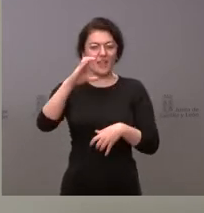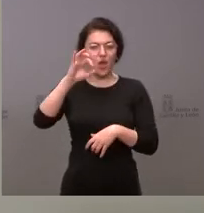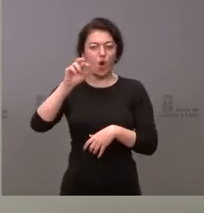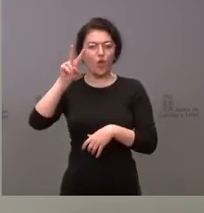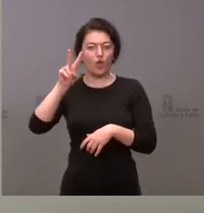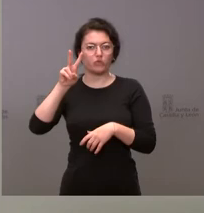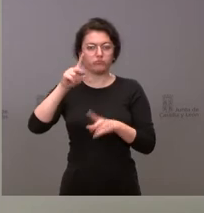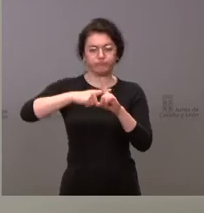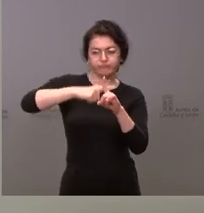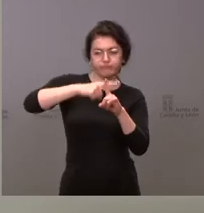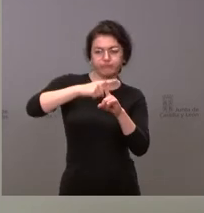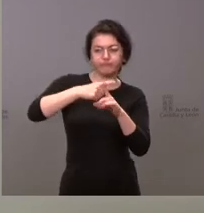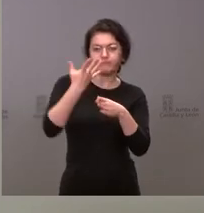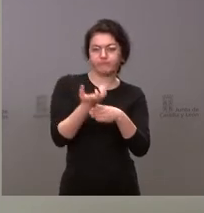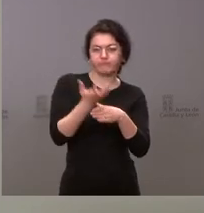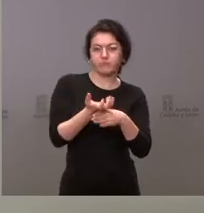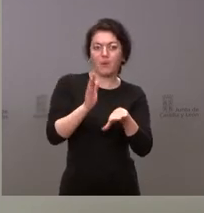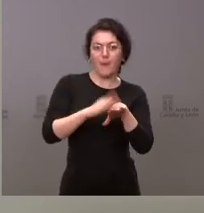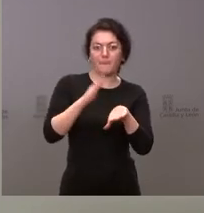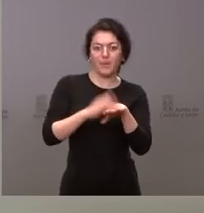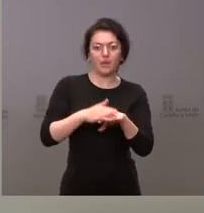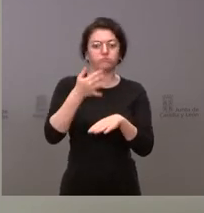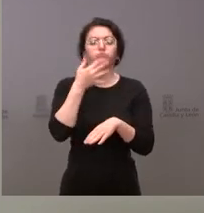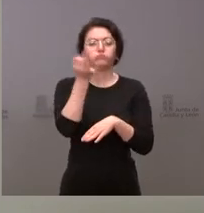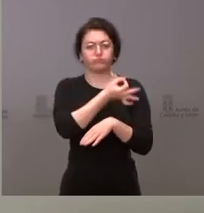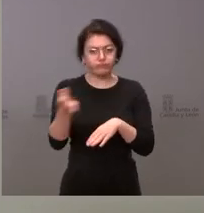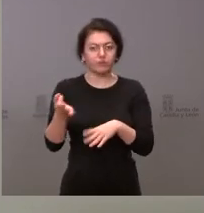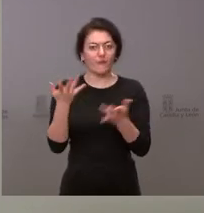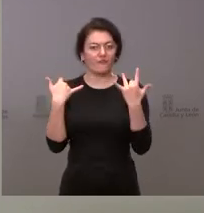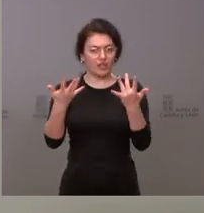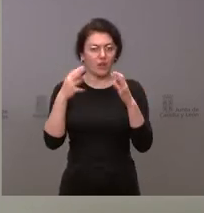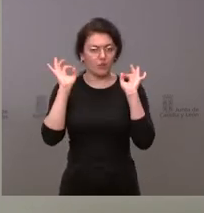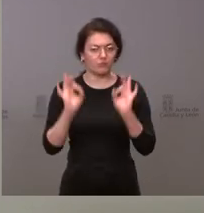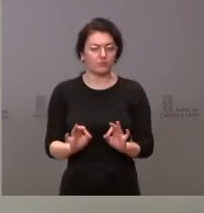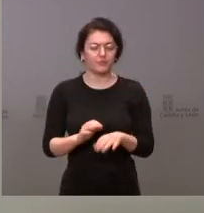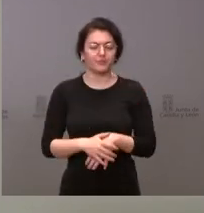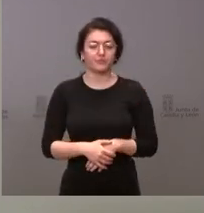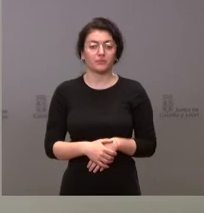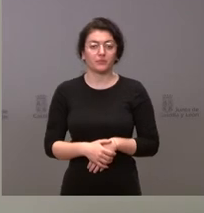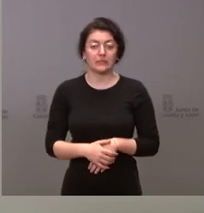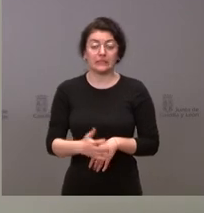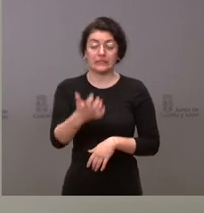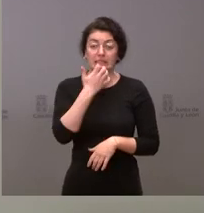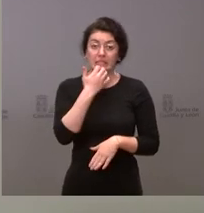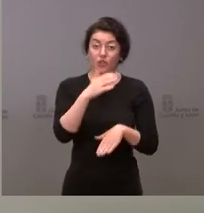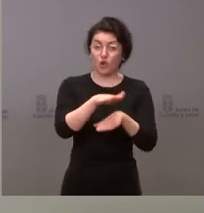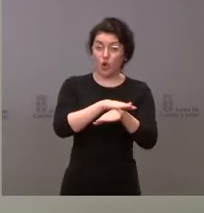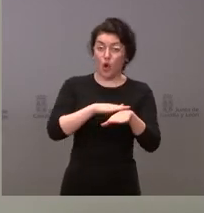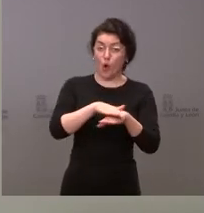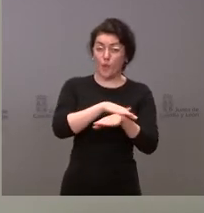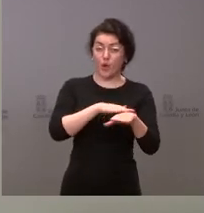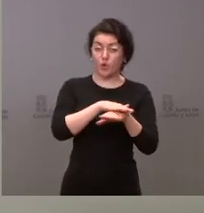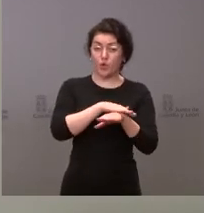esta garantía se podría producir en términos de la ventilación adecuada lógicamente si el gobierno establecerá medidas